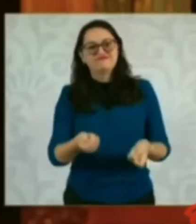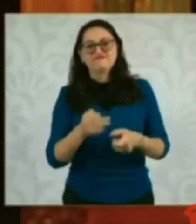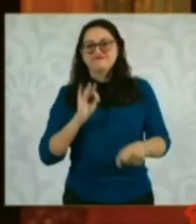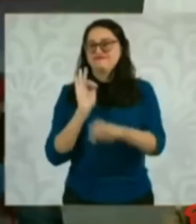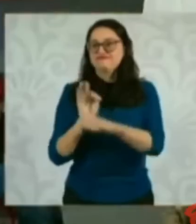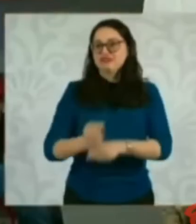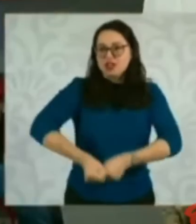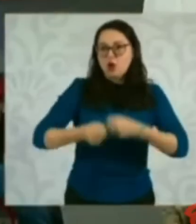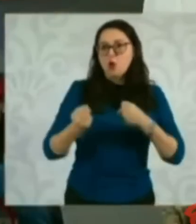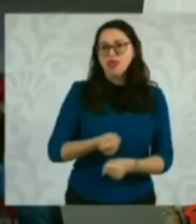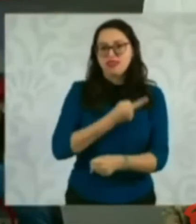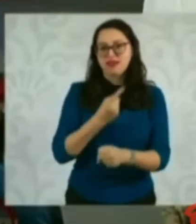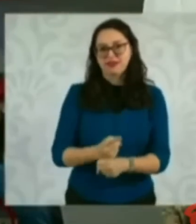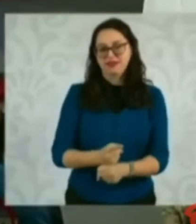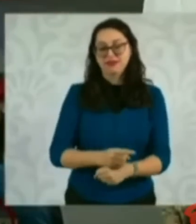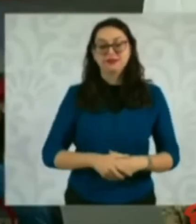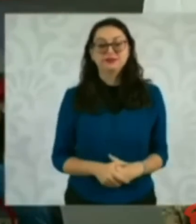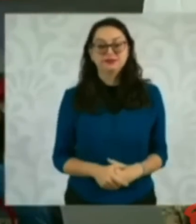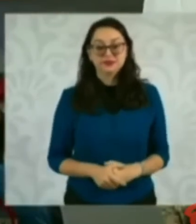seguridad.